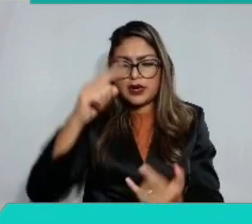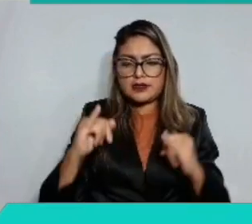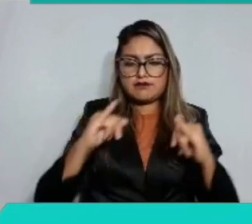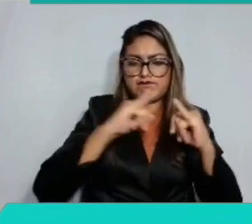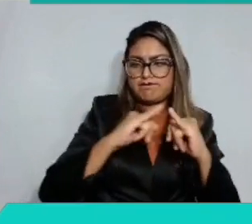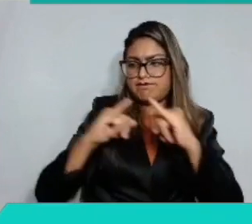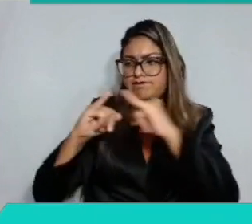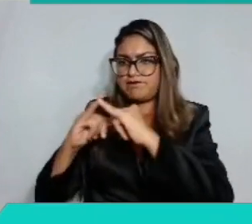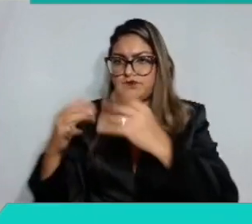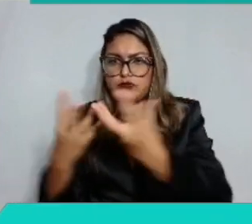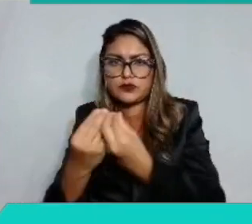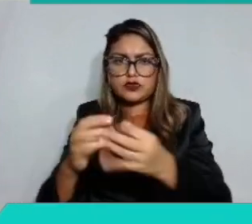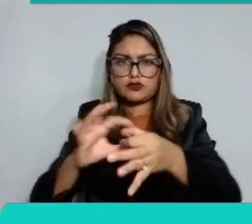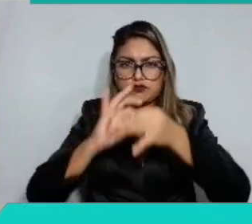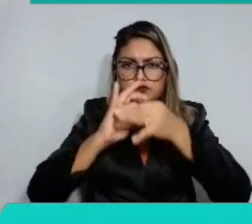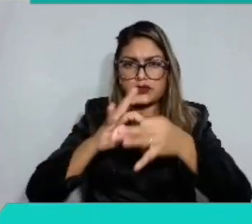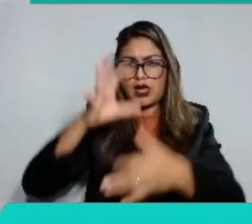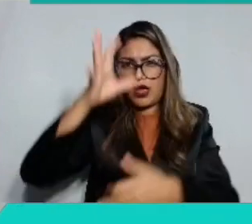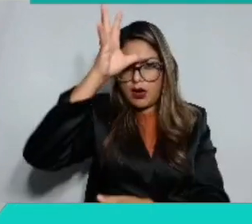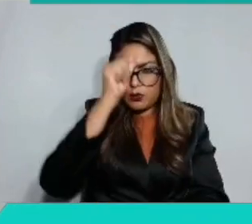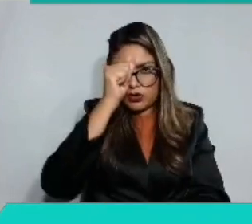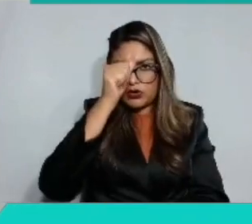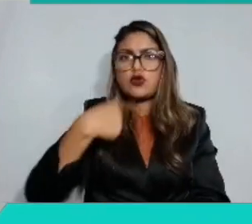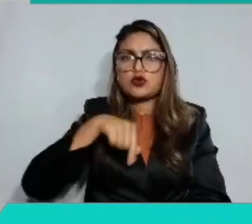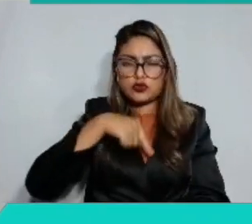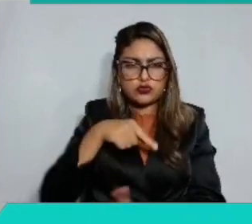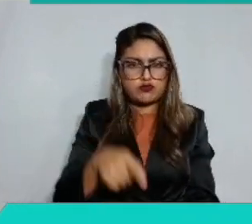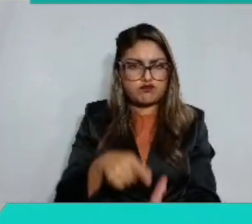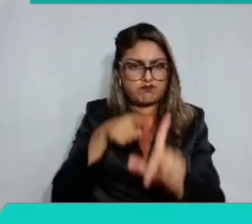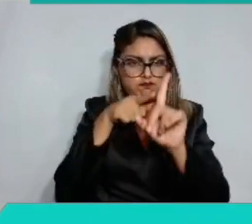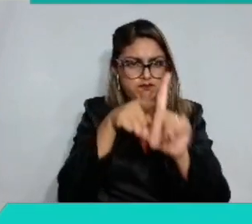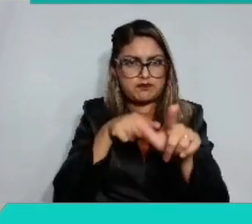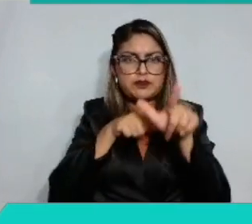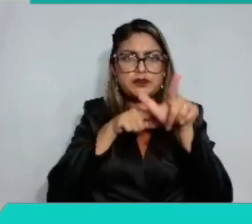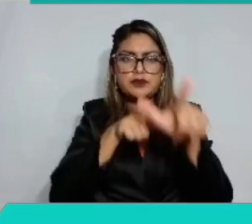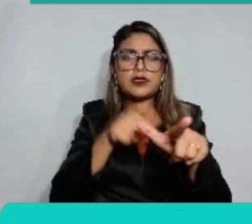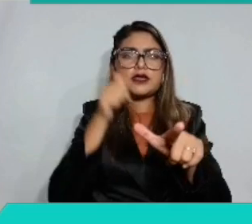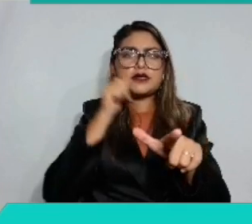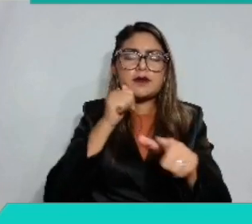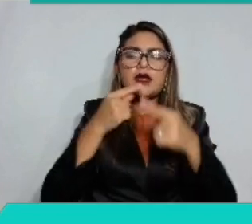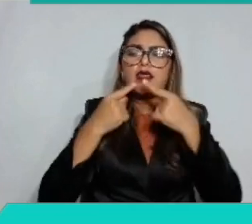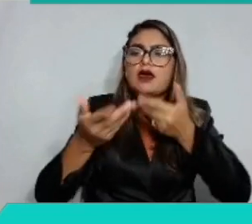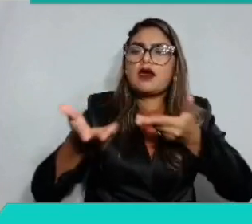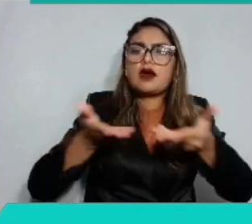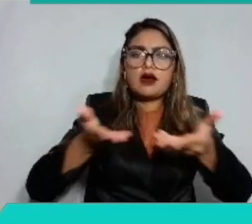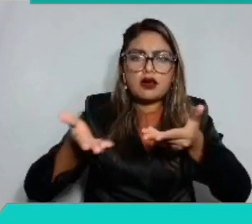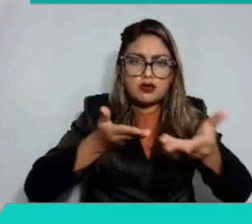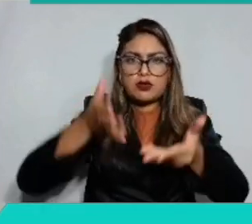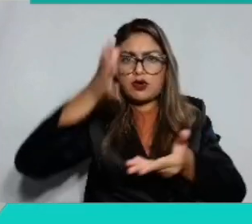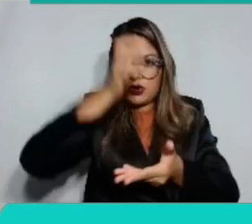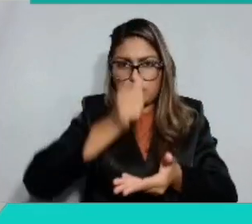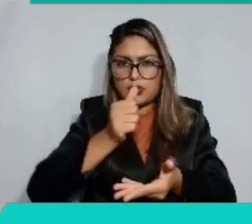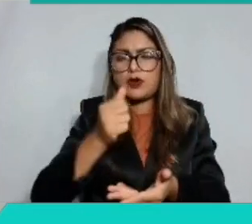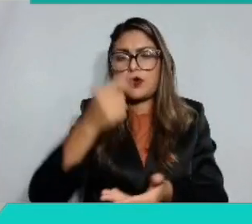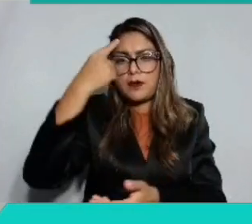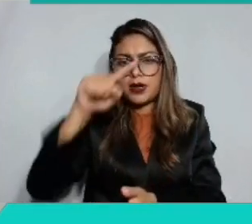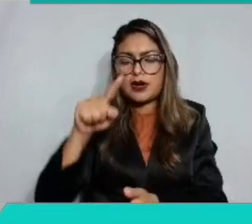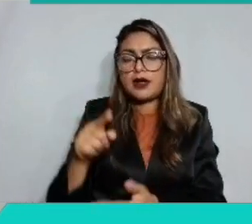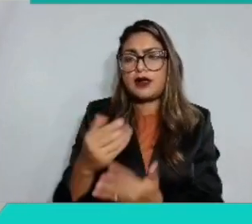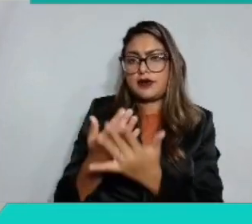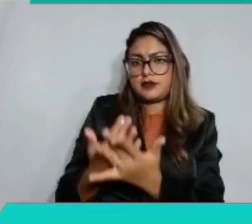nos mantendremos siempre abiertos al diálogo ya a la espera de la conformación de nuevos